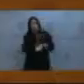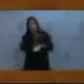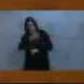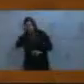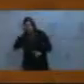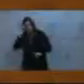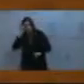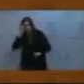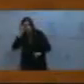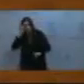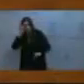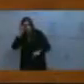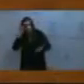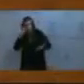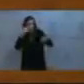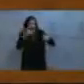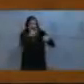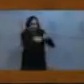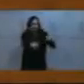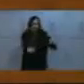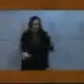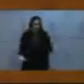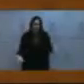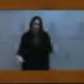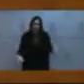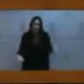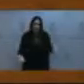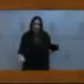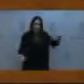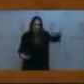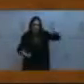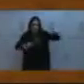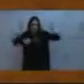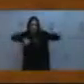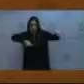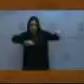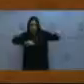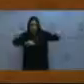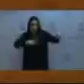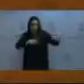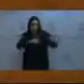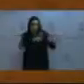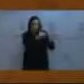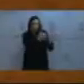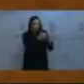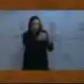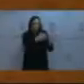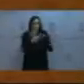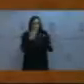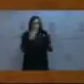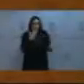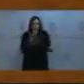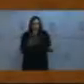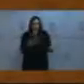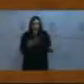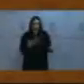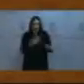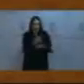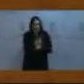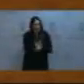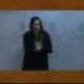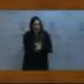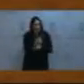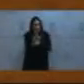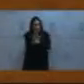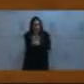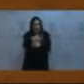o sea, viven ustedes en un mundo absolutamente absurdo. Yo no lo acabo de comprender. ¿Quién envió esa carta, consejero?